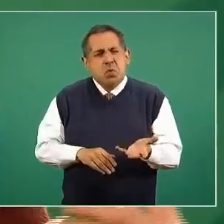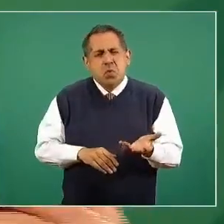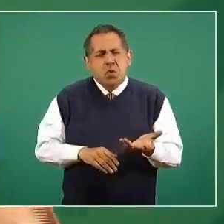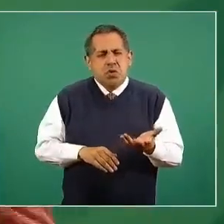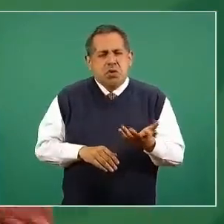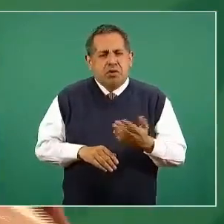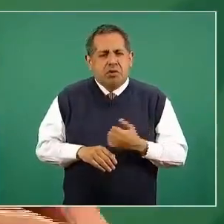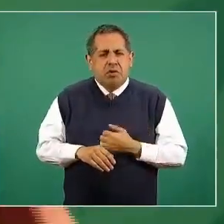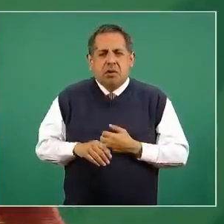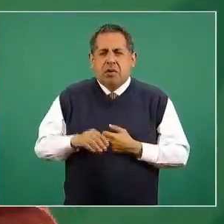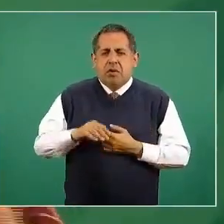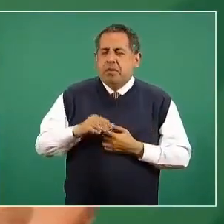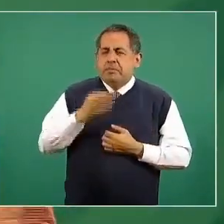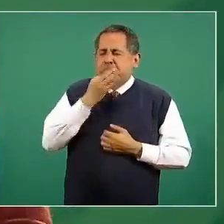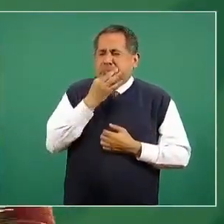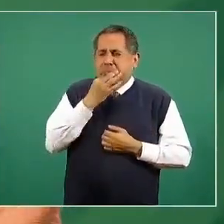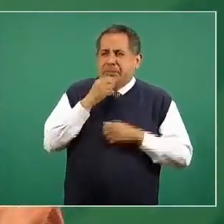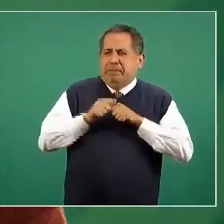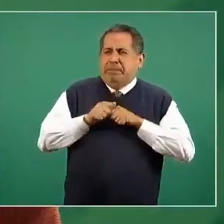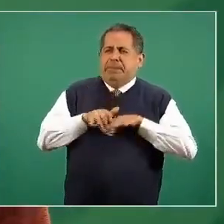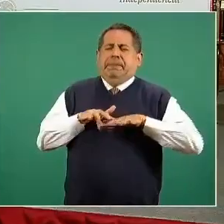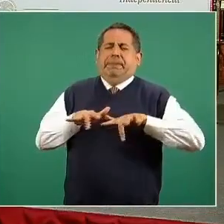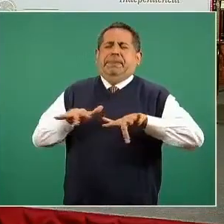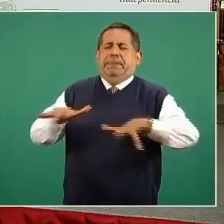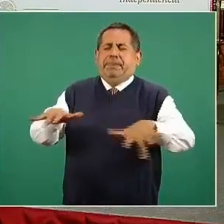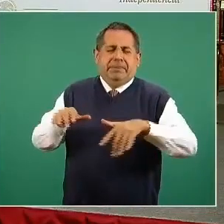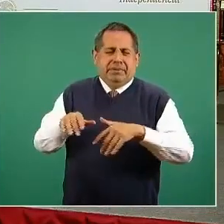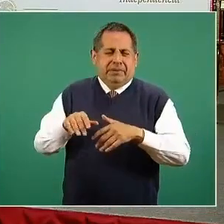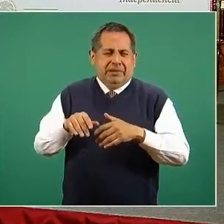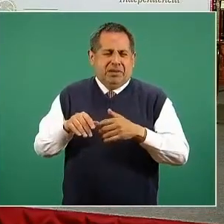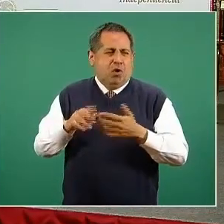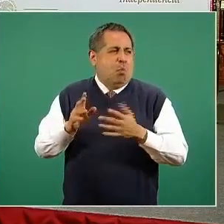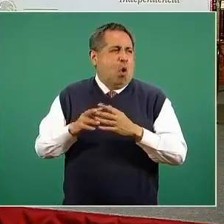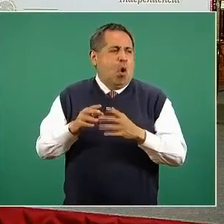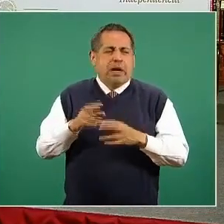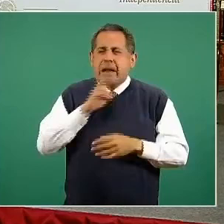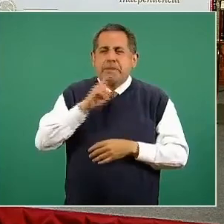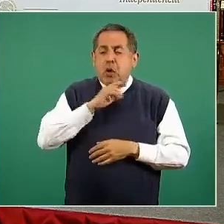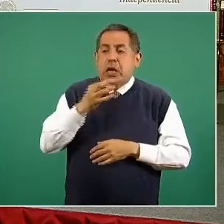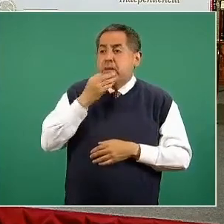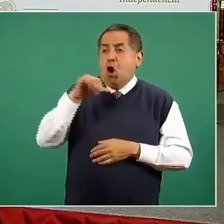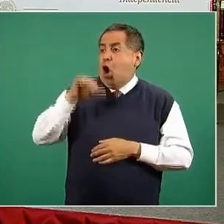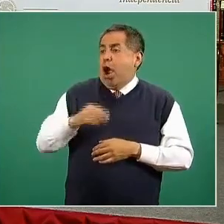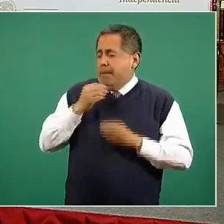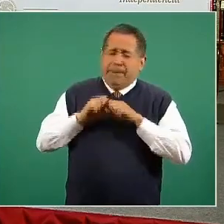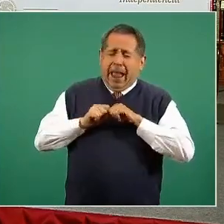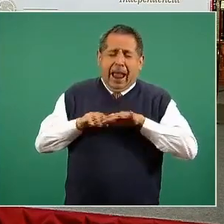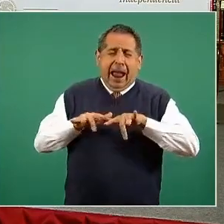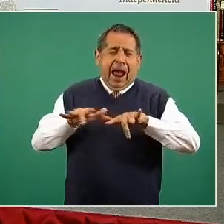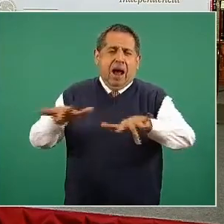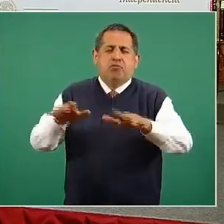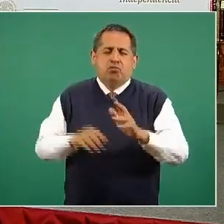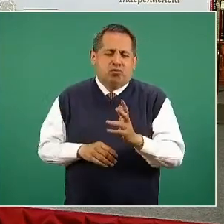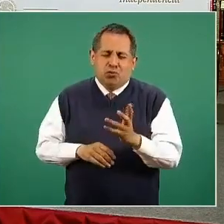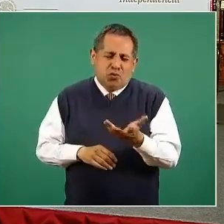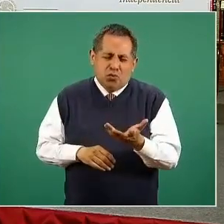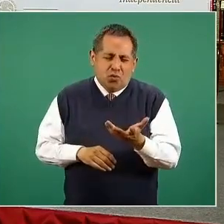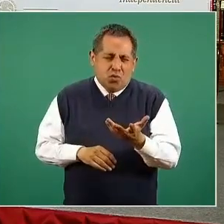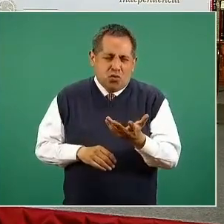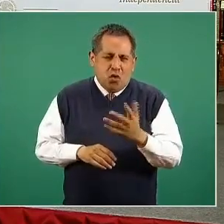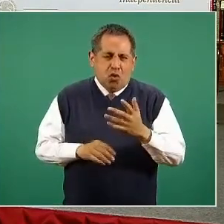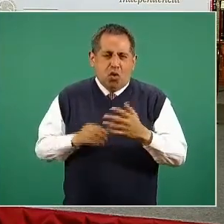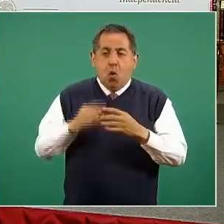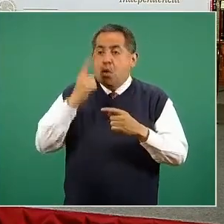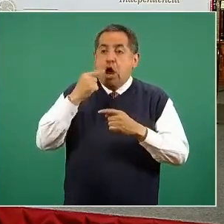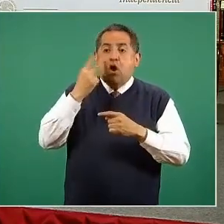como una ola en minutos, un poco para hacer la idea que algunas personas tienen en mente, no es de que en